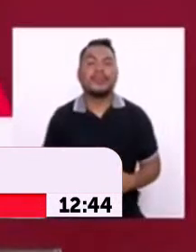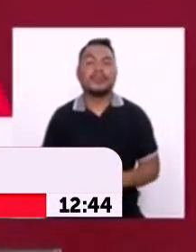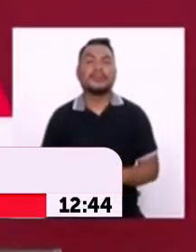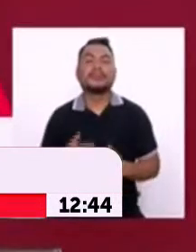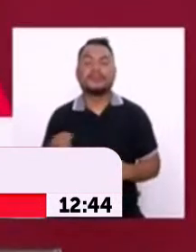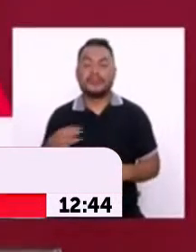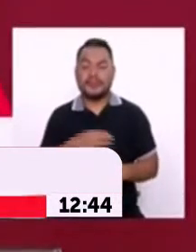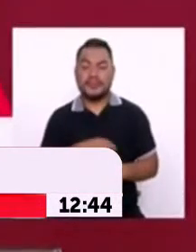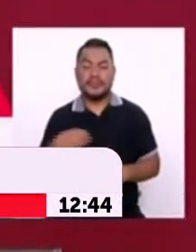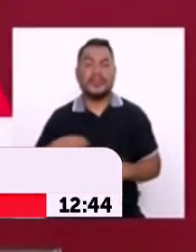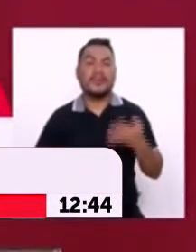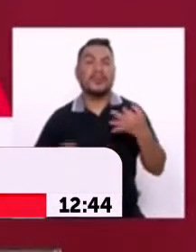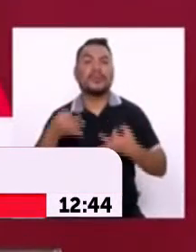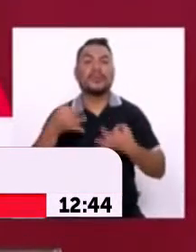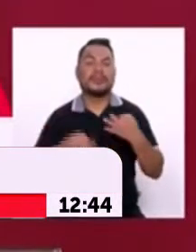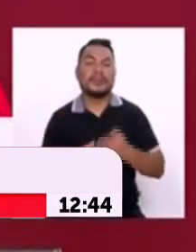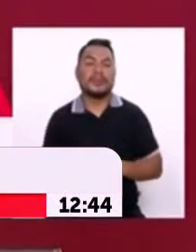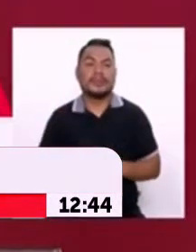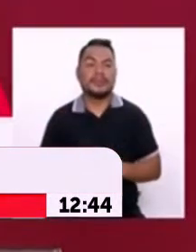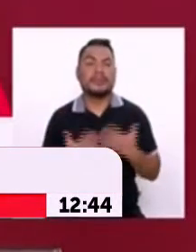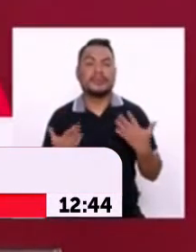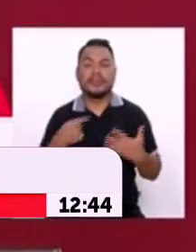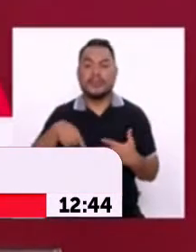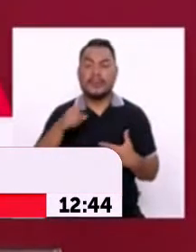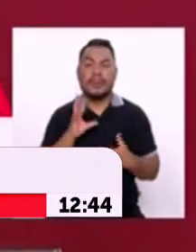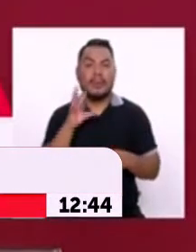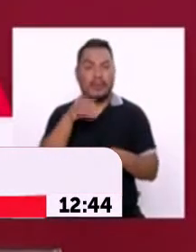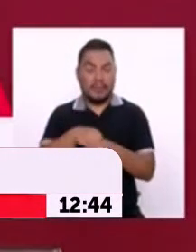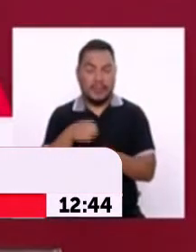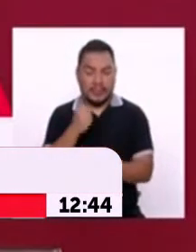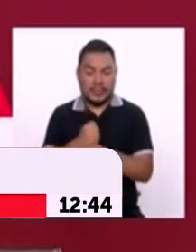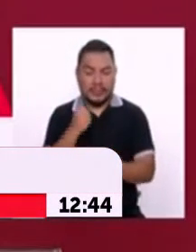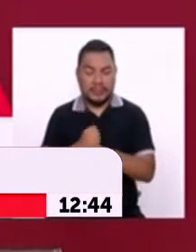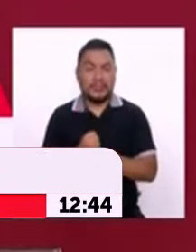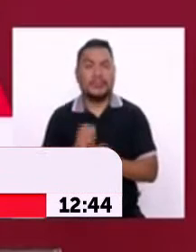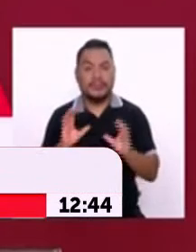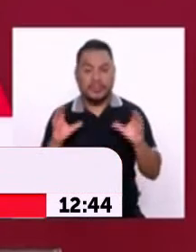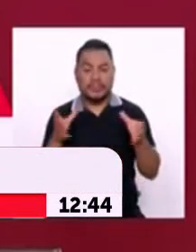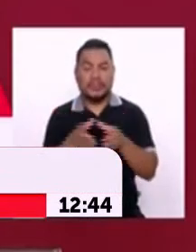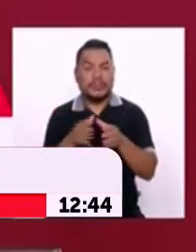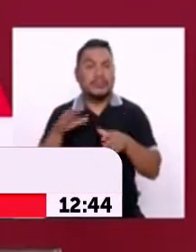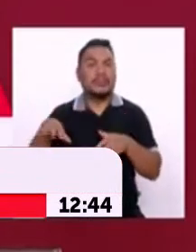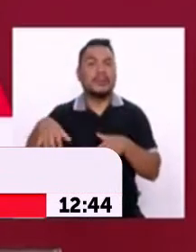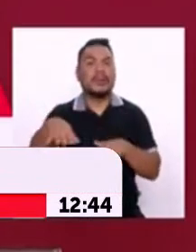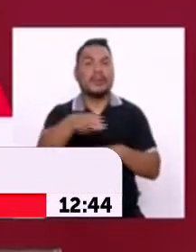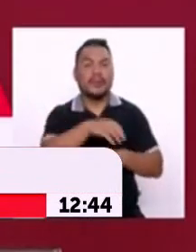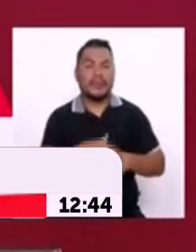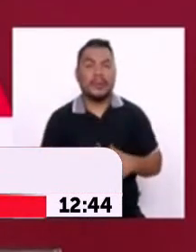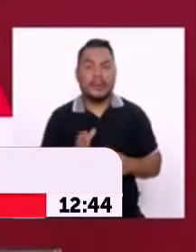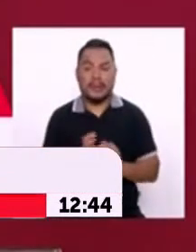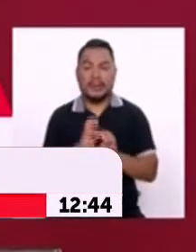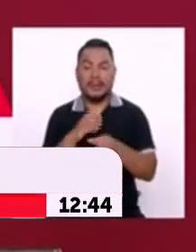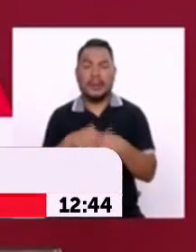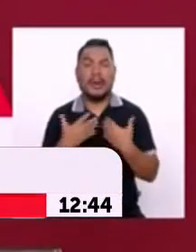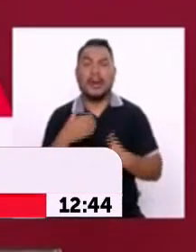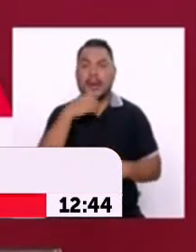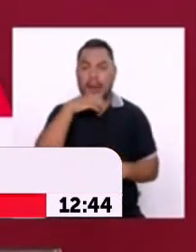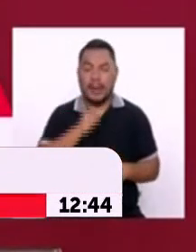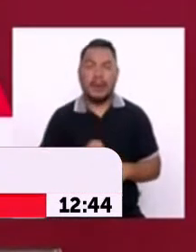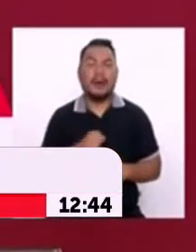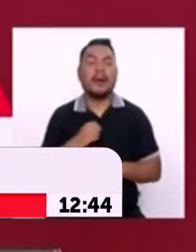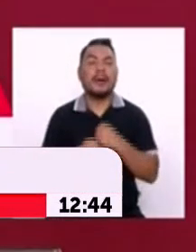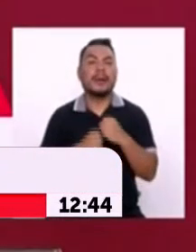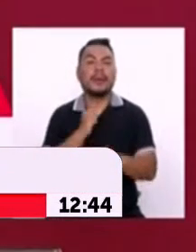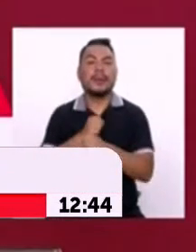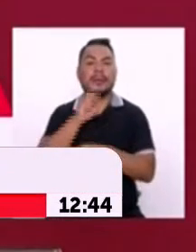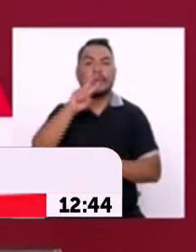públicos. Ministerio de Justicia. Como parte de la labor de la Comisión Multisectorial creada en